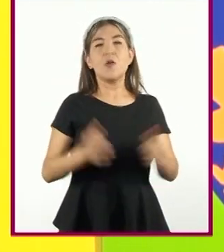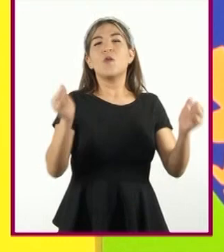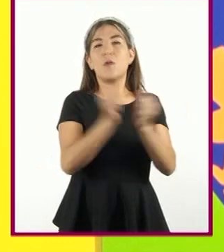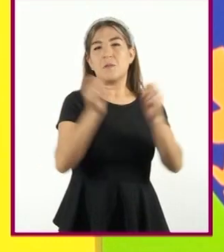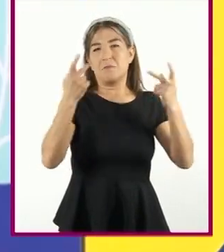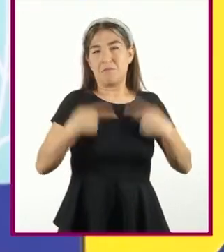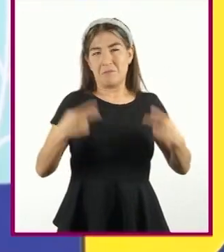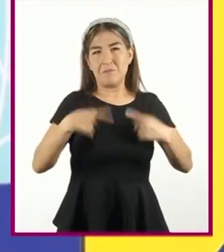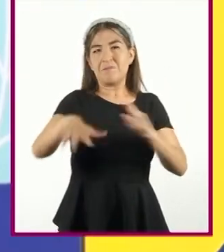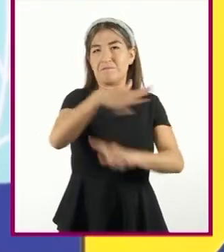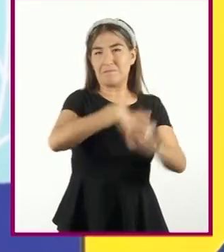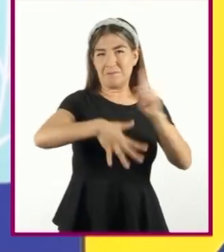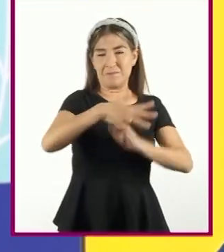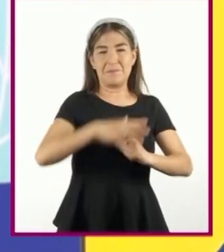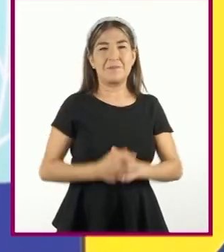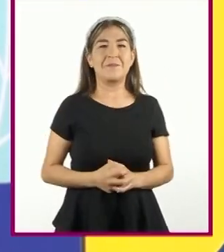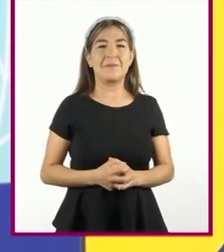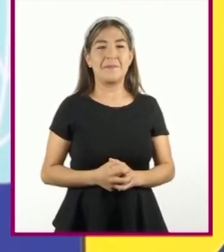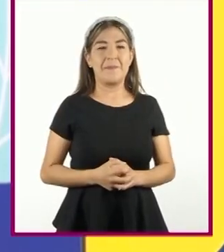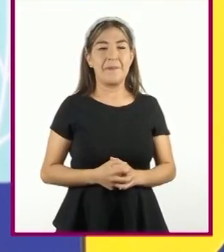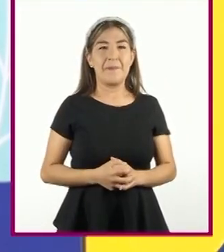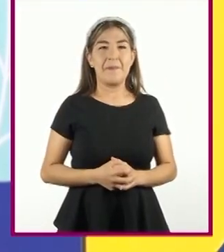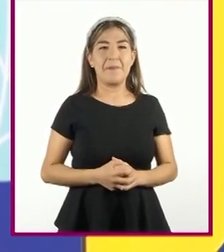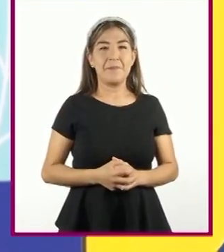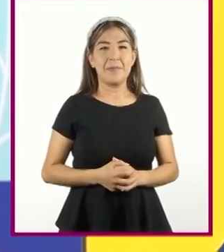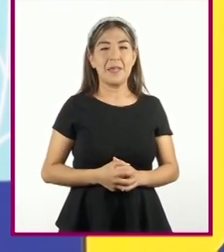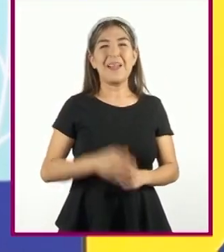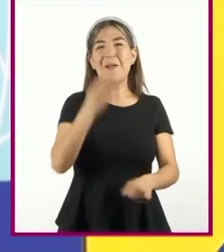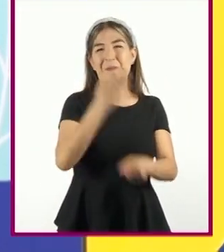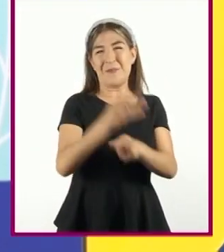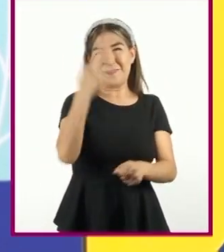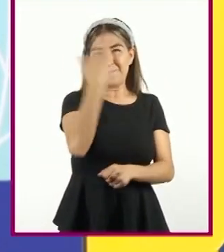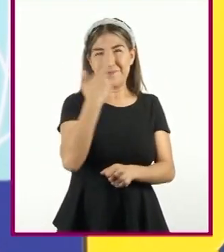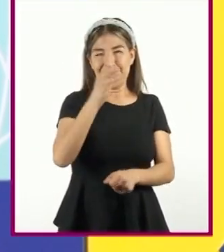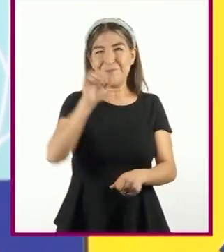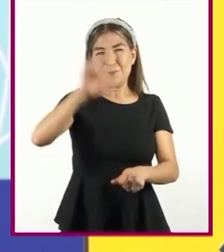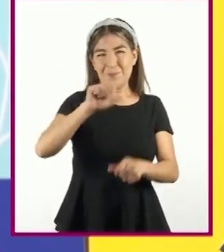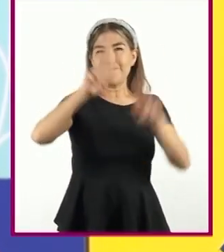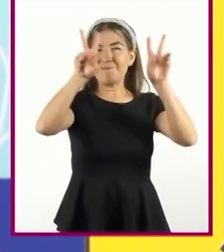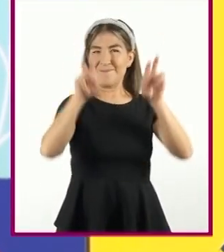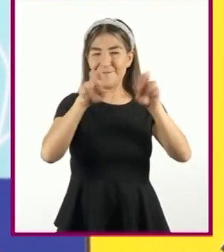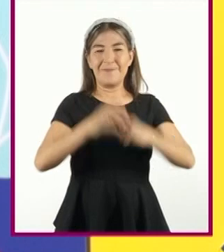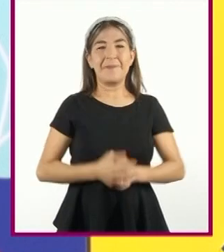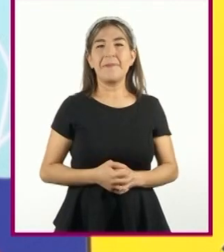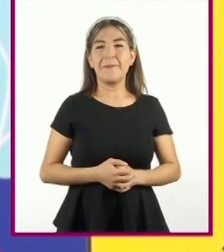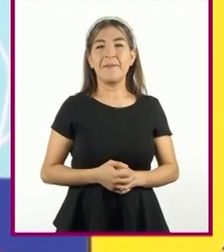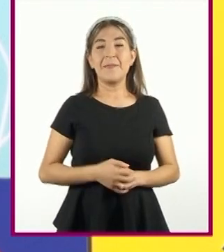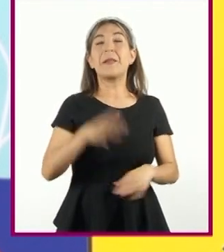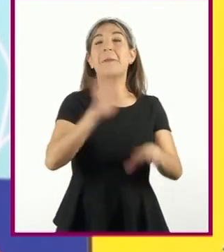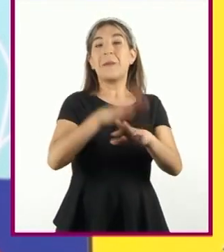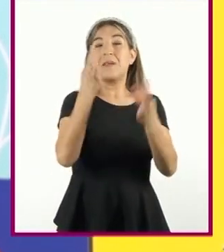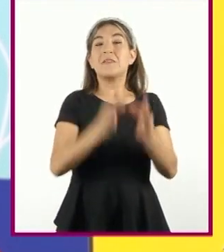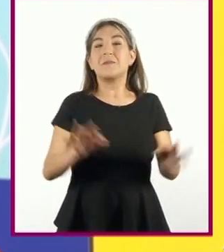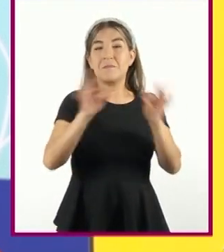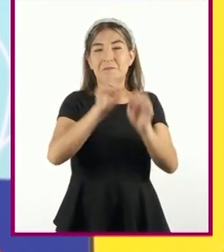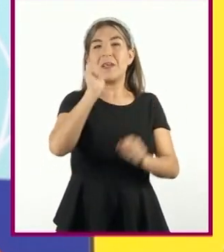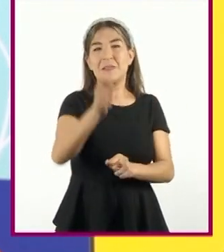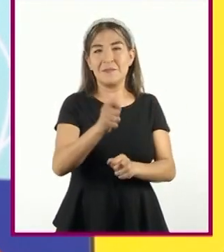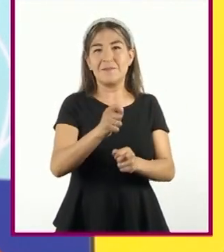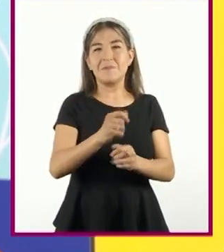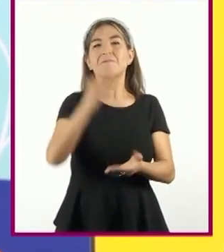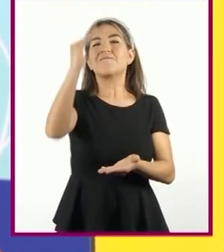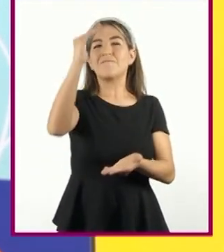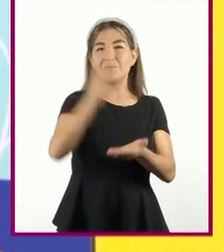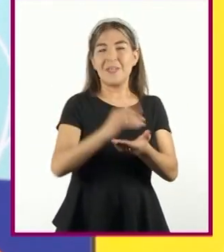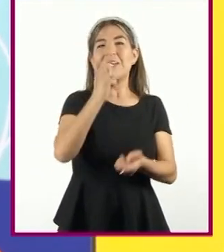sociedad civil. Desde luego, como revisamos a lo largo de esta sesión, lo más importante es reducir